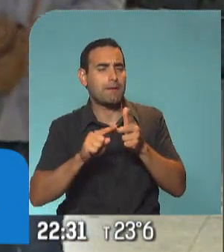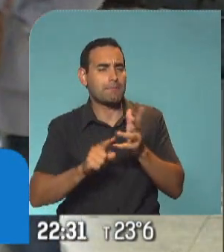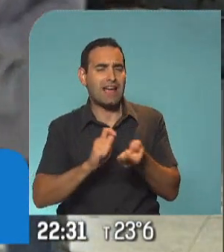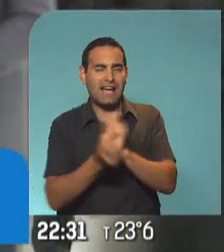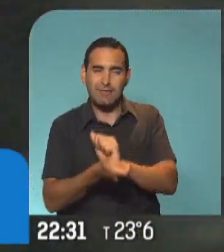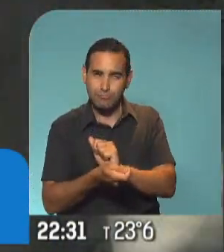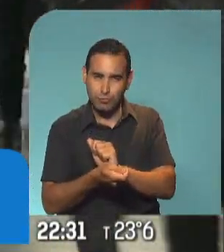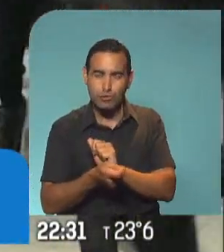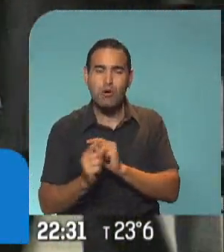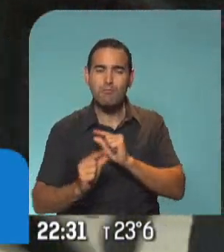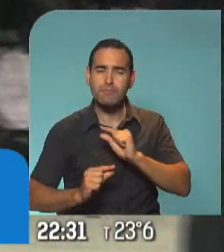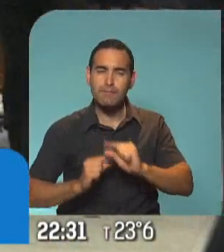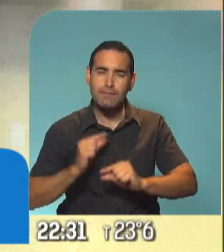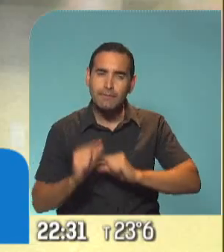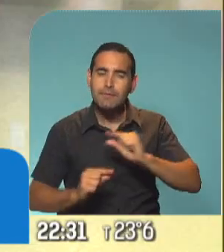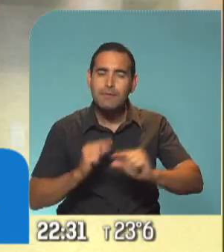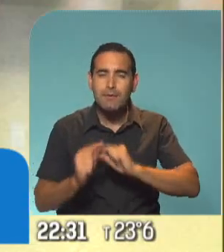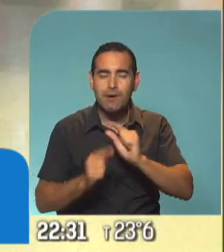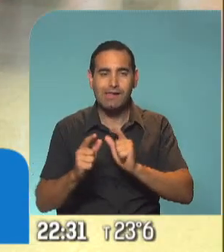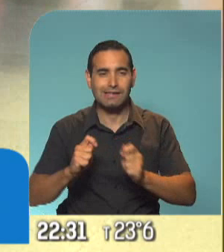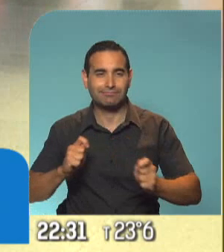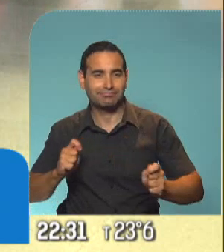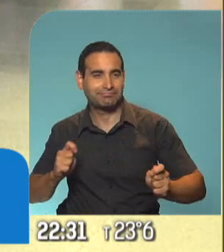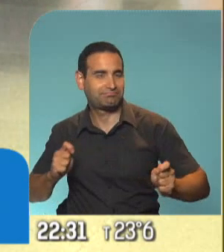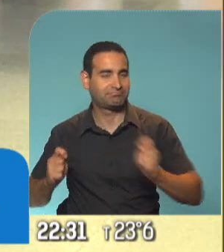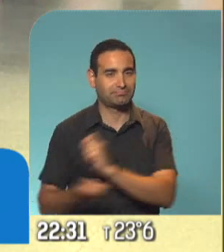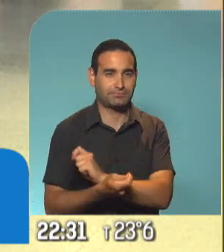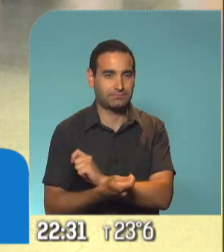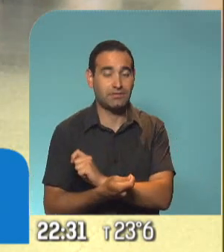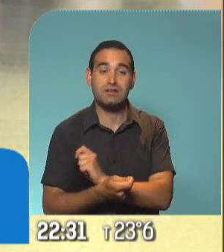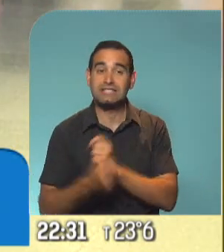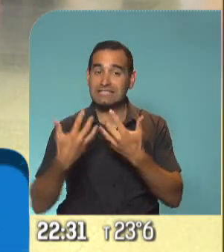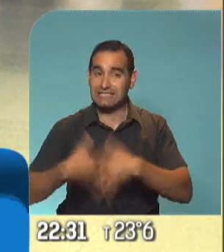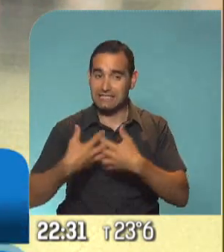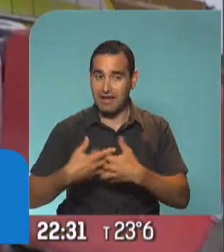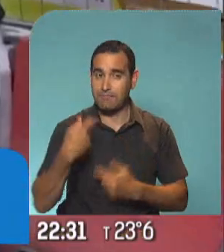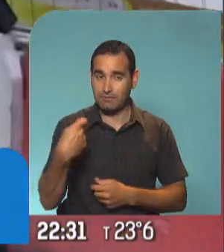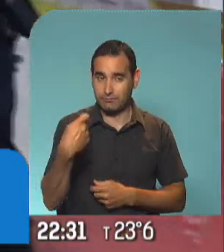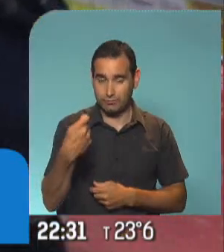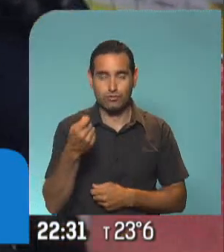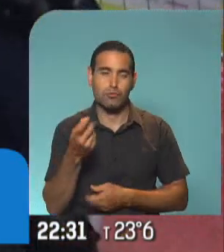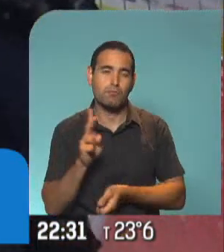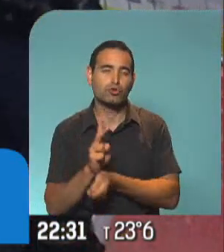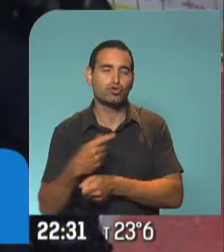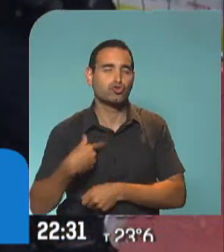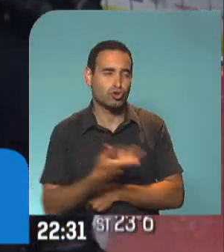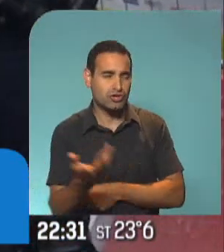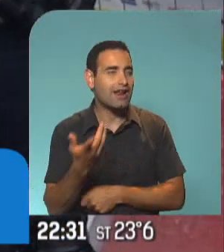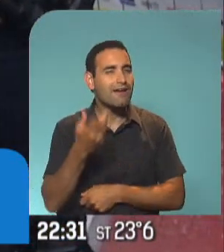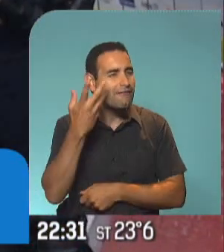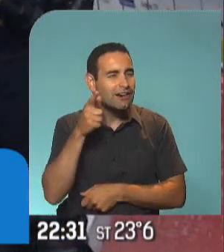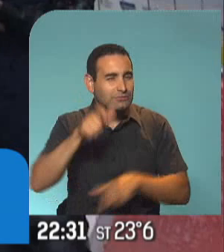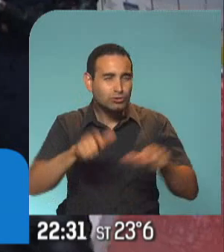poco a poco van transformando, derrumbando este sistema de protección social en el que Francia está